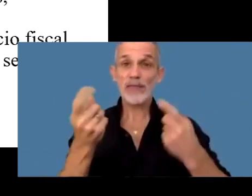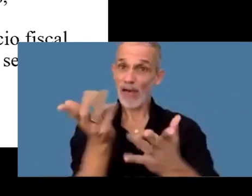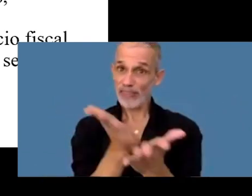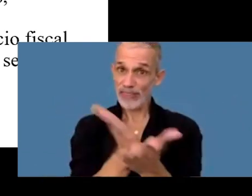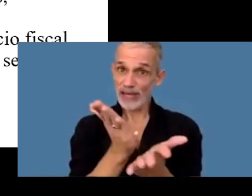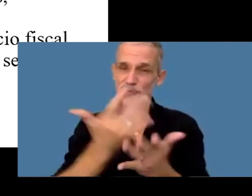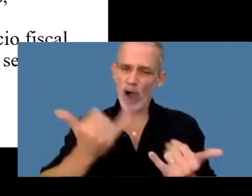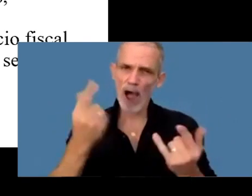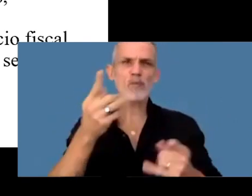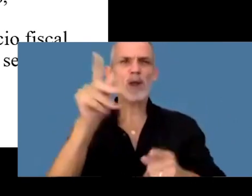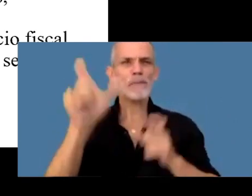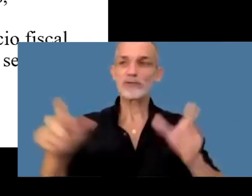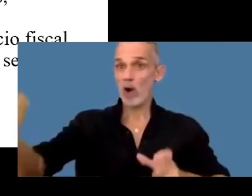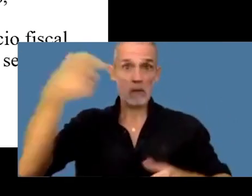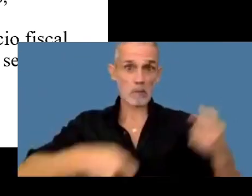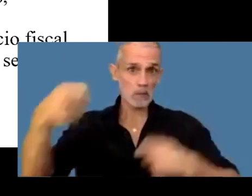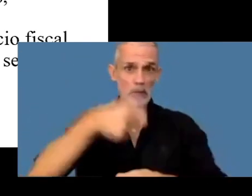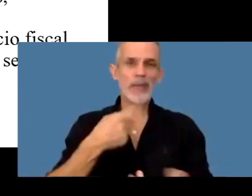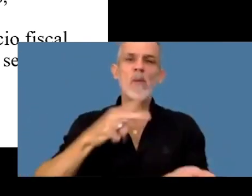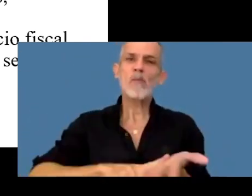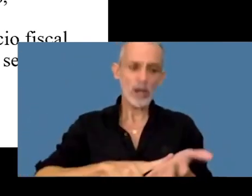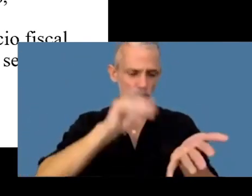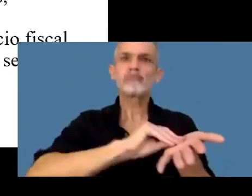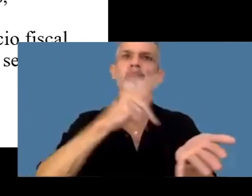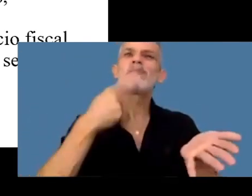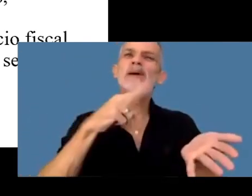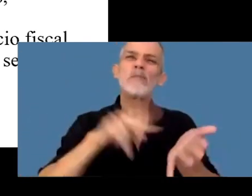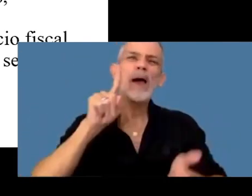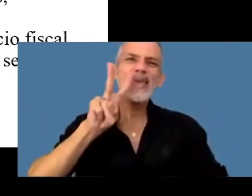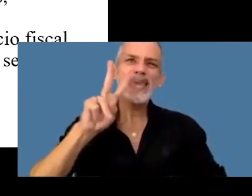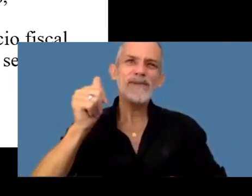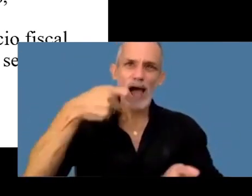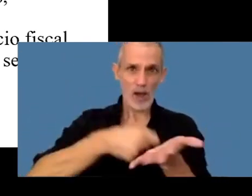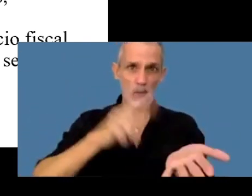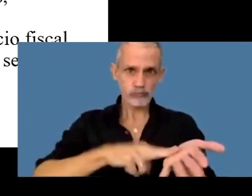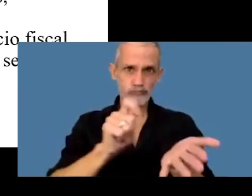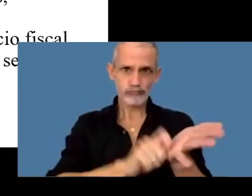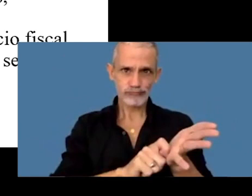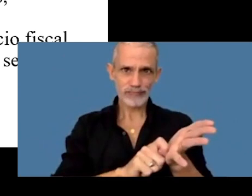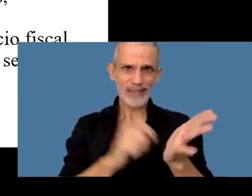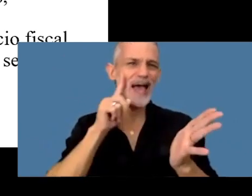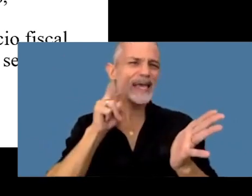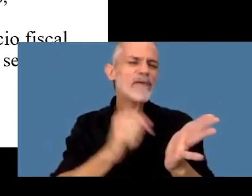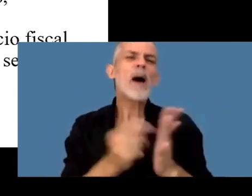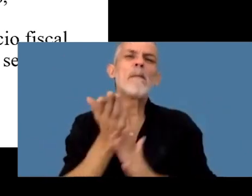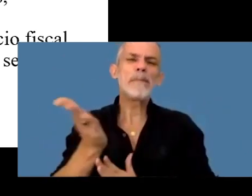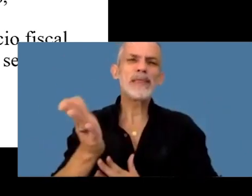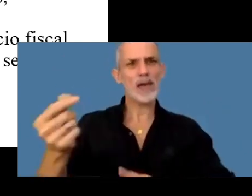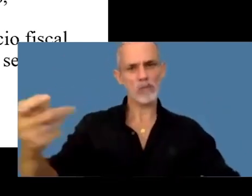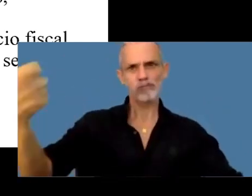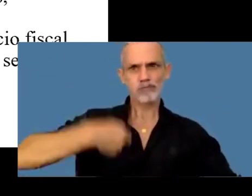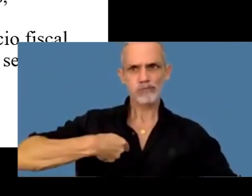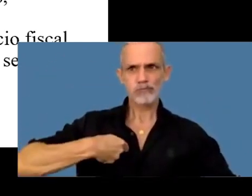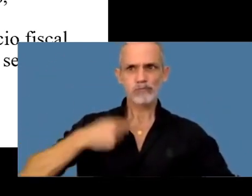un contribuyente inscripto en impuesto al valor agregado para solicitar la devolución